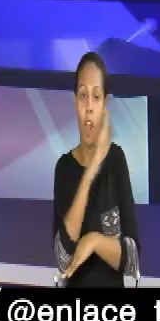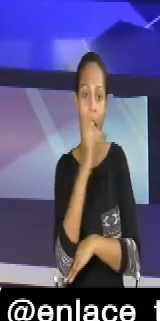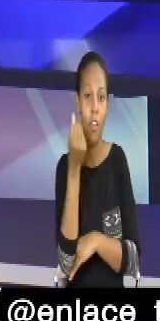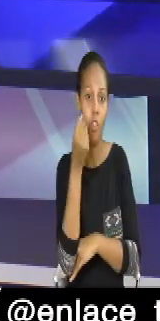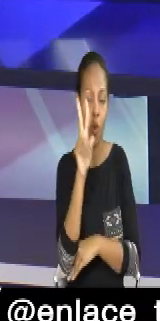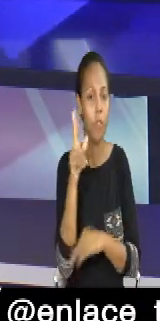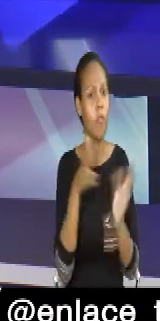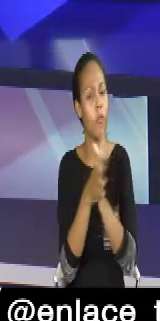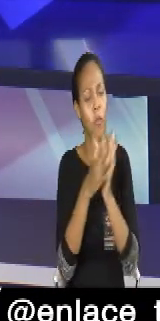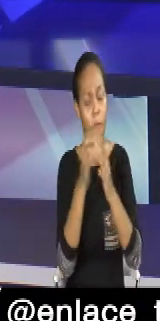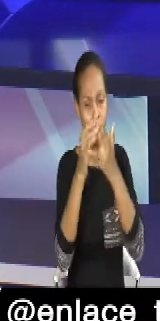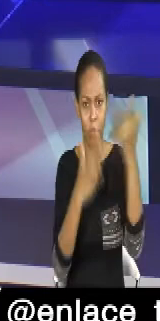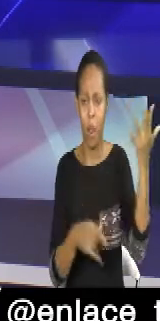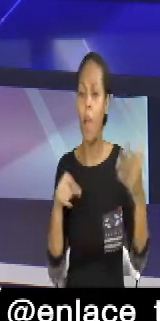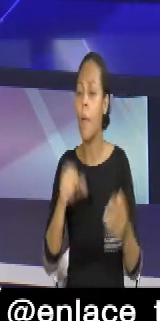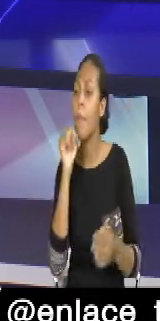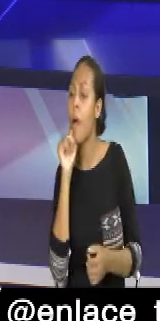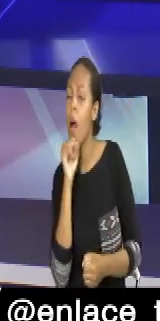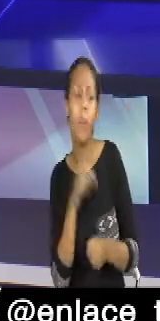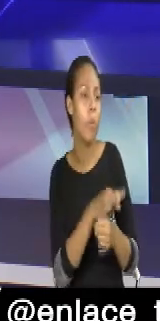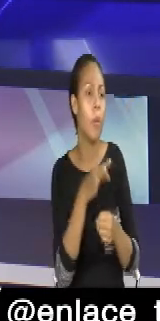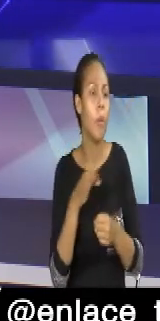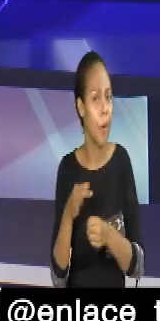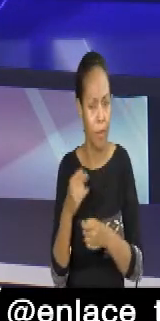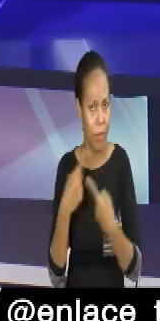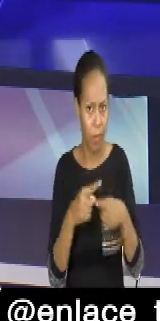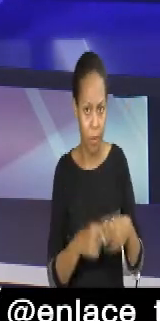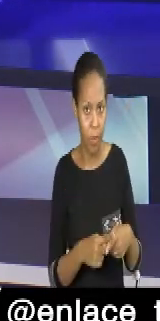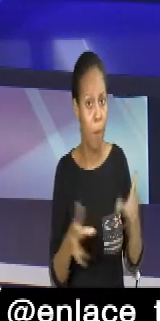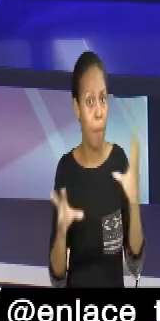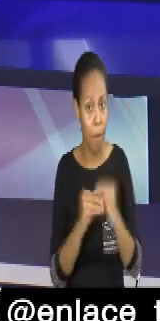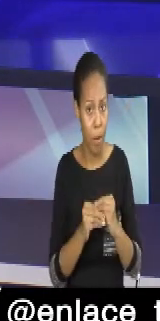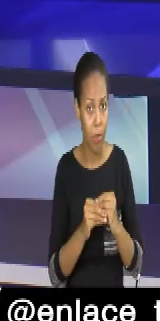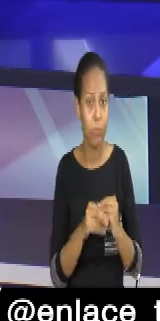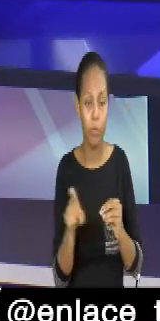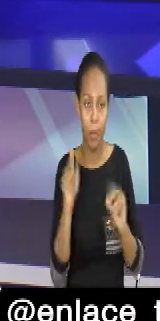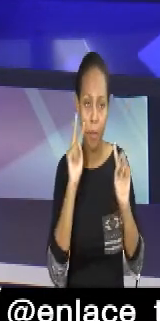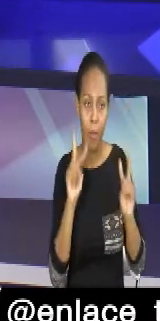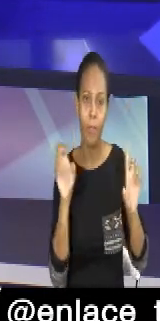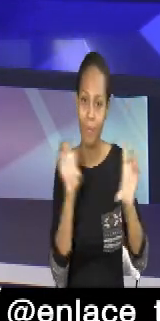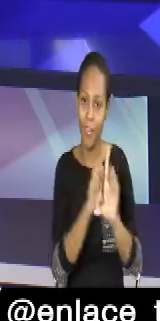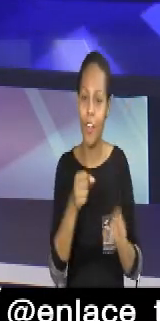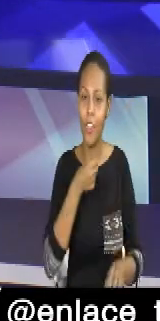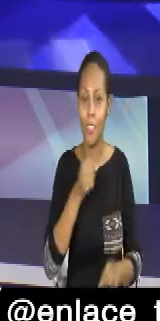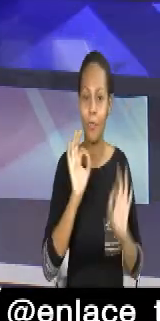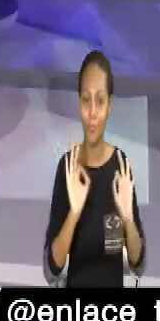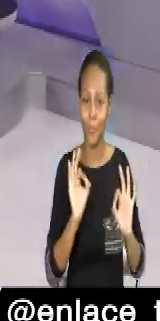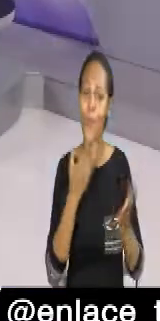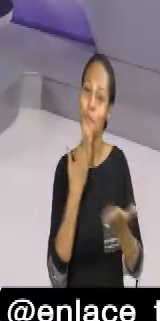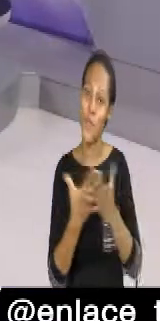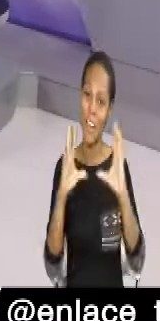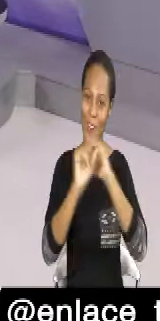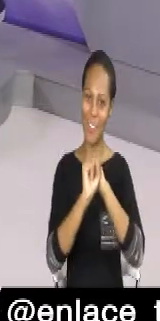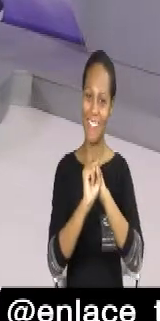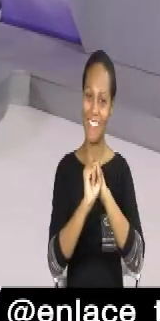acontece en Barranca Bermeja y la región. Entérese, por supuesto, a través de Enlace Noticias, el noticiero que usted quiere ver. Feliz noche para todos.